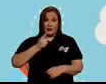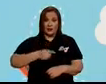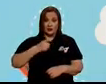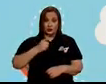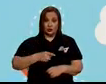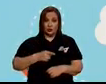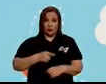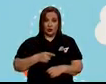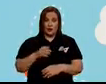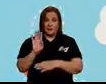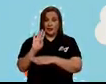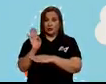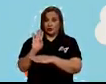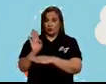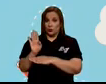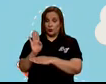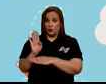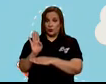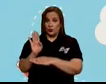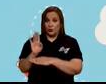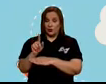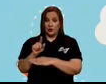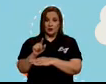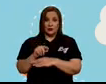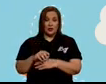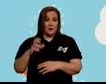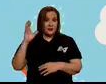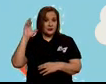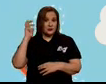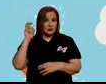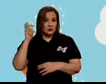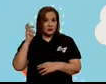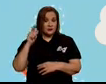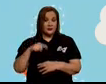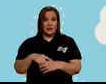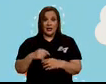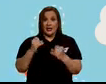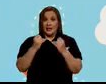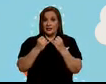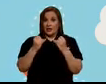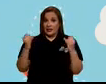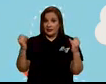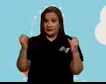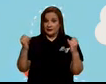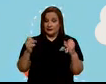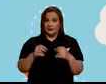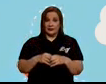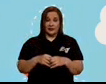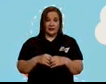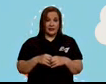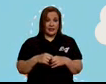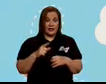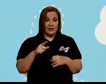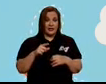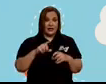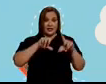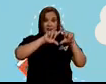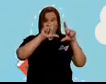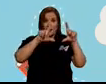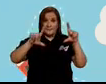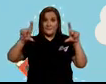televisivas, radioemisoras y sistemas informativos de Internet que generan su señal en territorio nacional